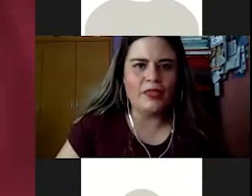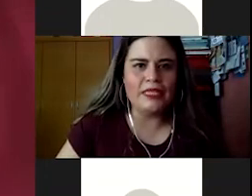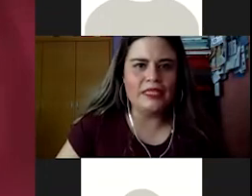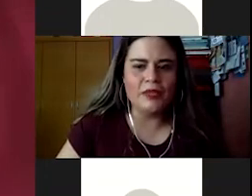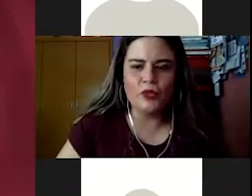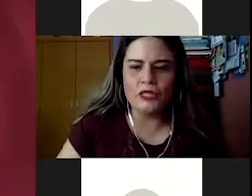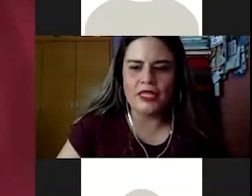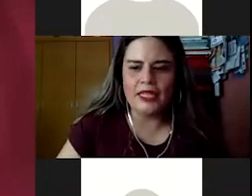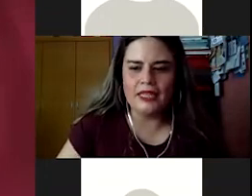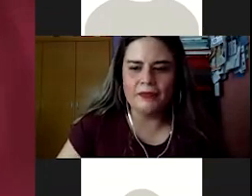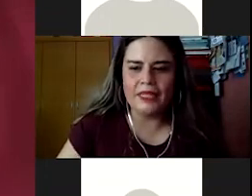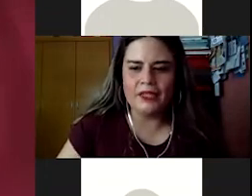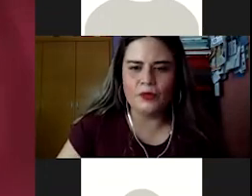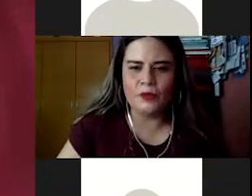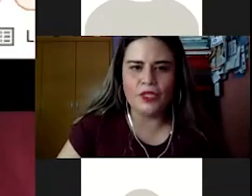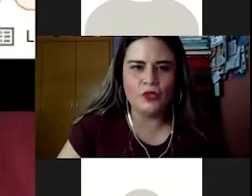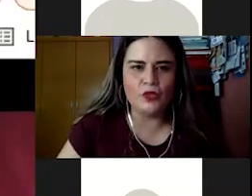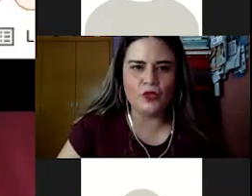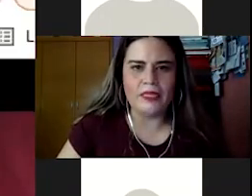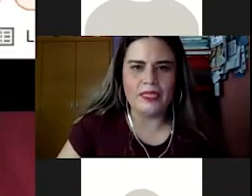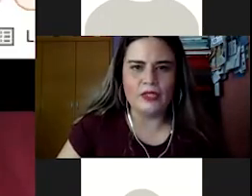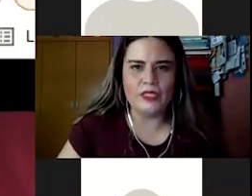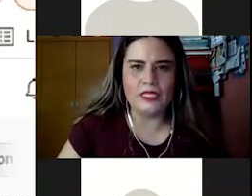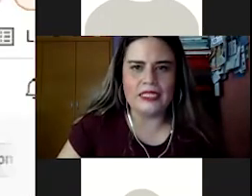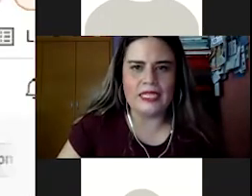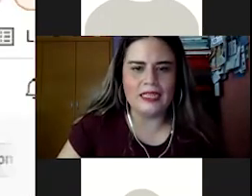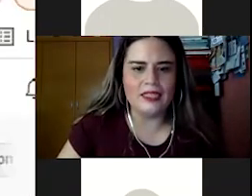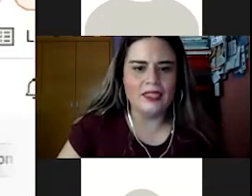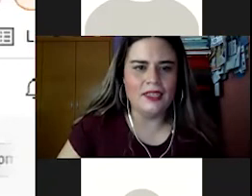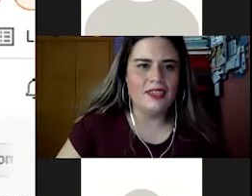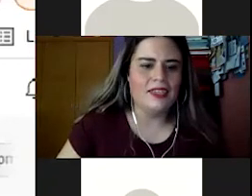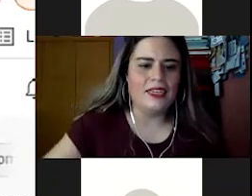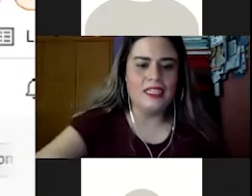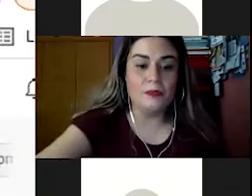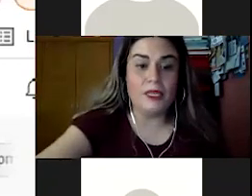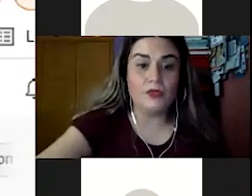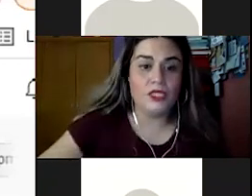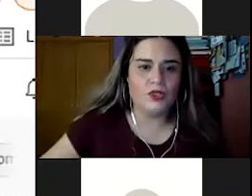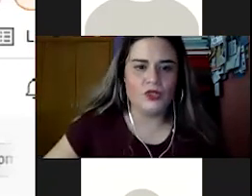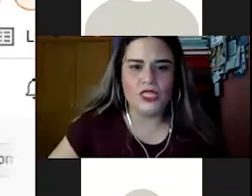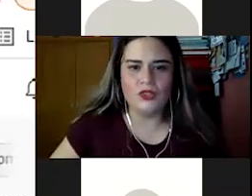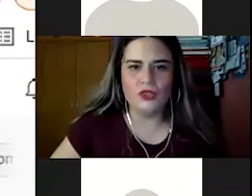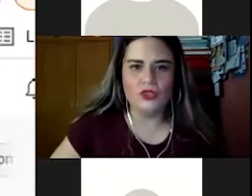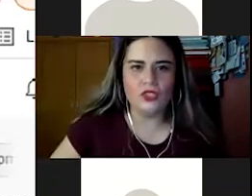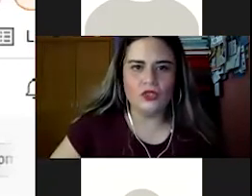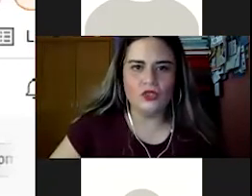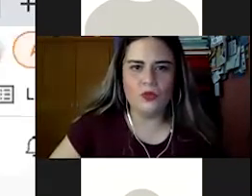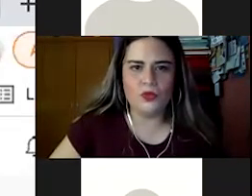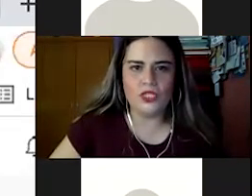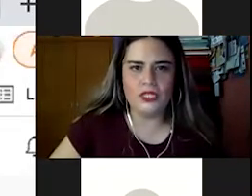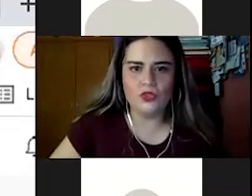Bueno, ahí sí me gustaría ver un poquito sus comentarios en el chat respecto a si conocían todos